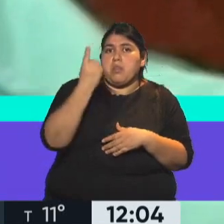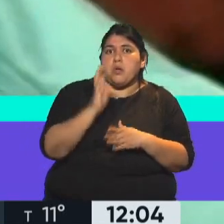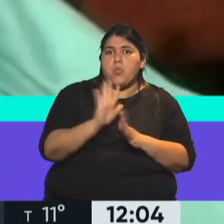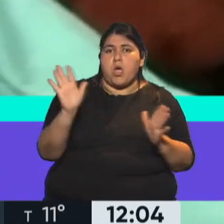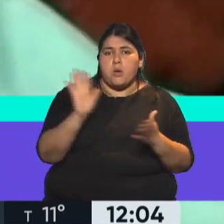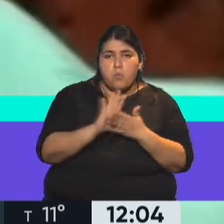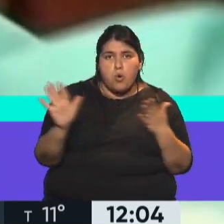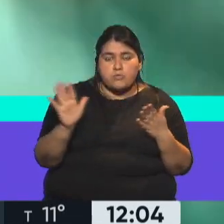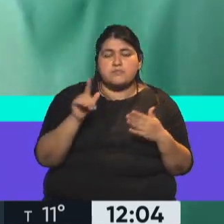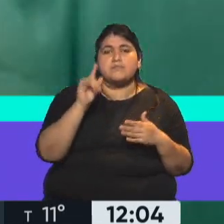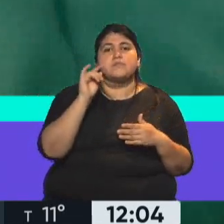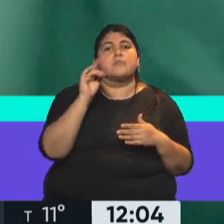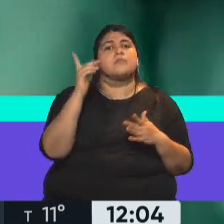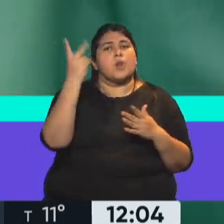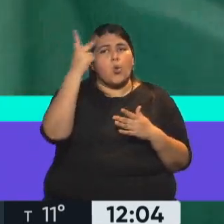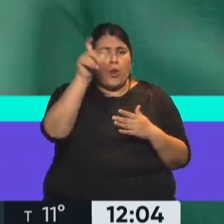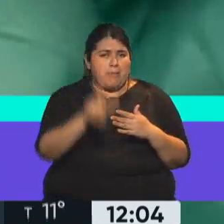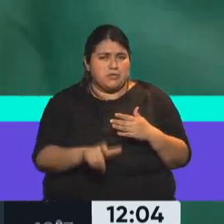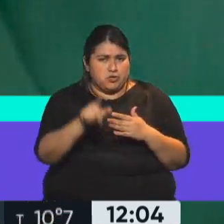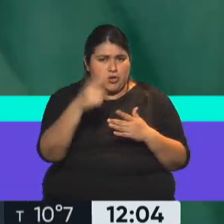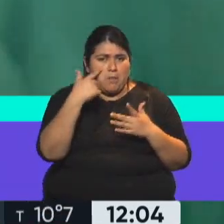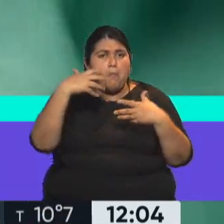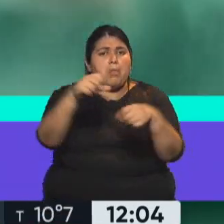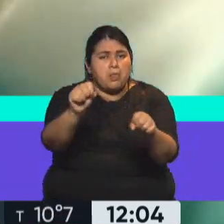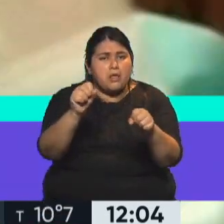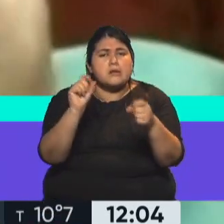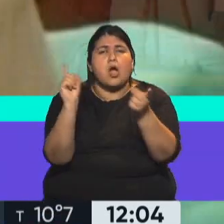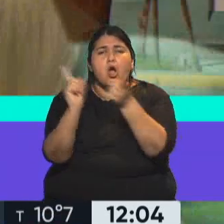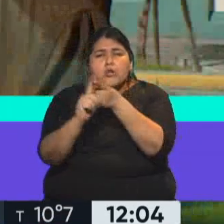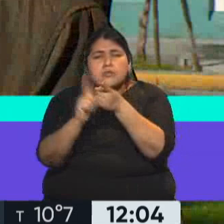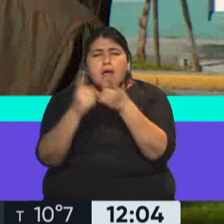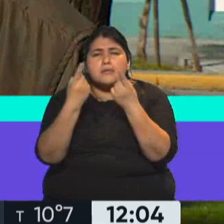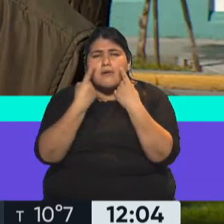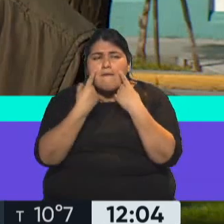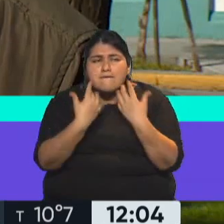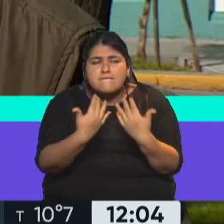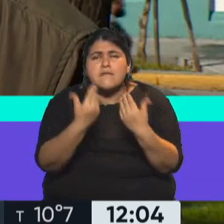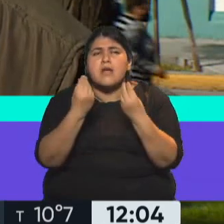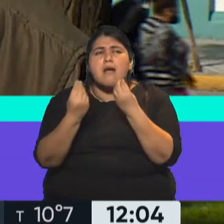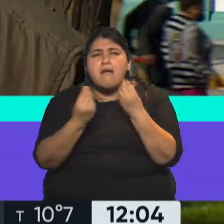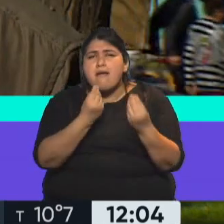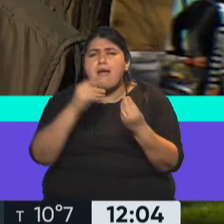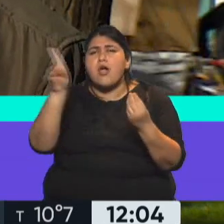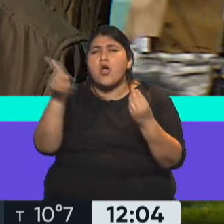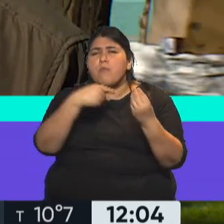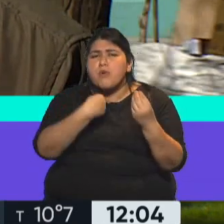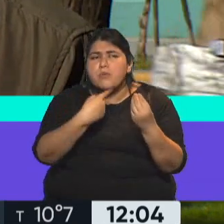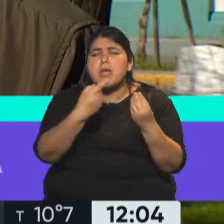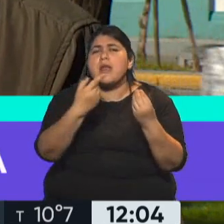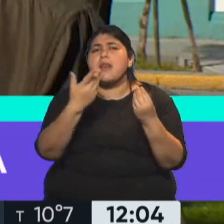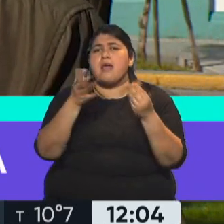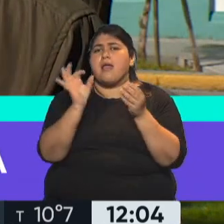paciente que por supuesto está en investigación todo el resto de los contactos tratar de tener la trazabilidad de dónde pudo haber adquirido